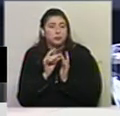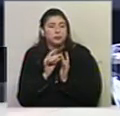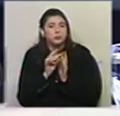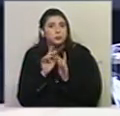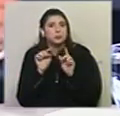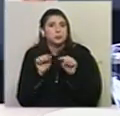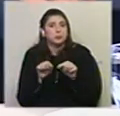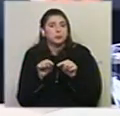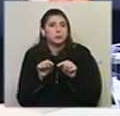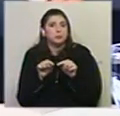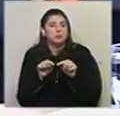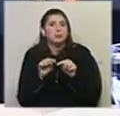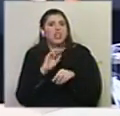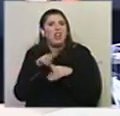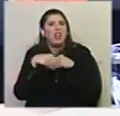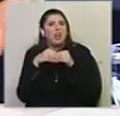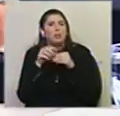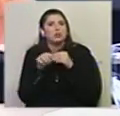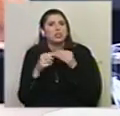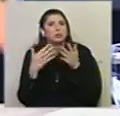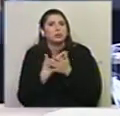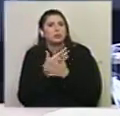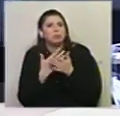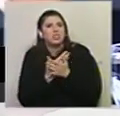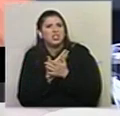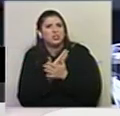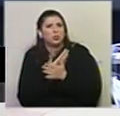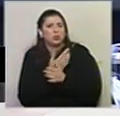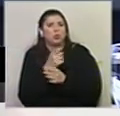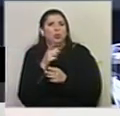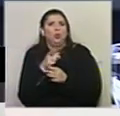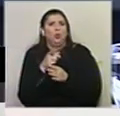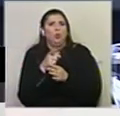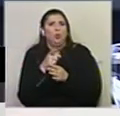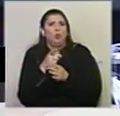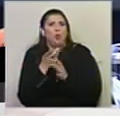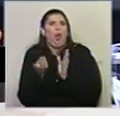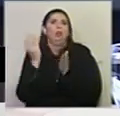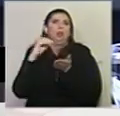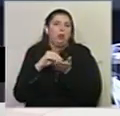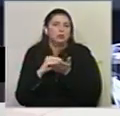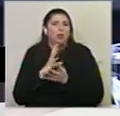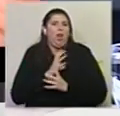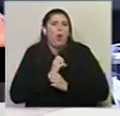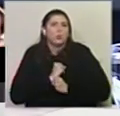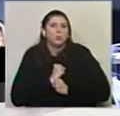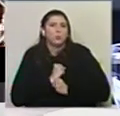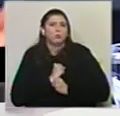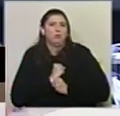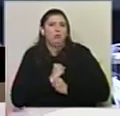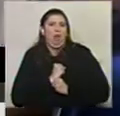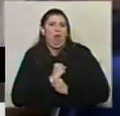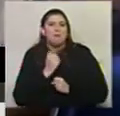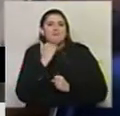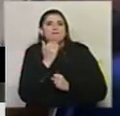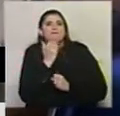medicamentos de alto costo, ¿no le agregamos a ese sufrimiento una cuestión adicional que es la angustia por no saber si podré